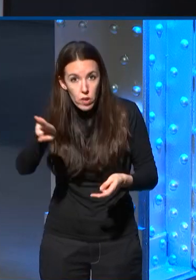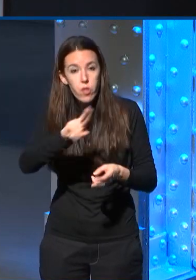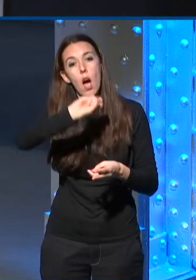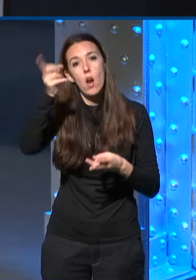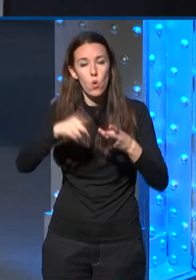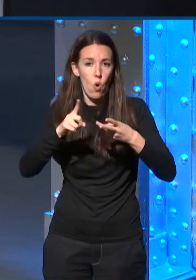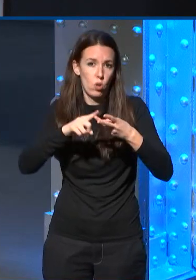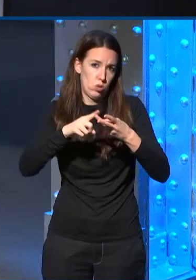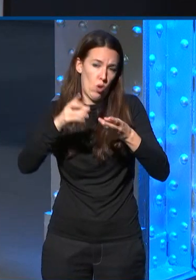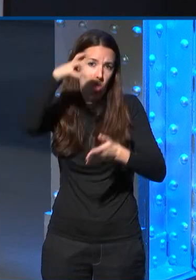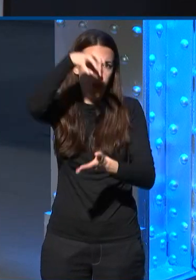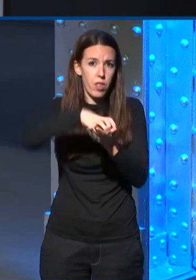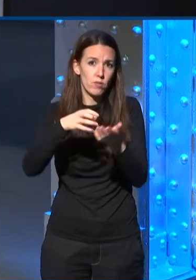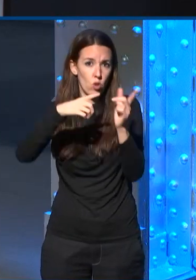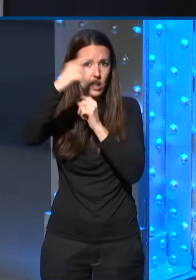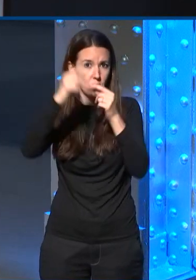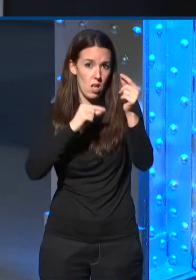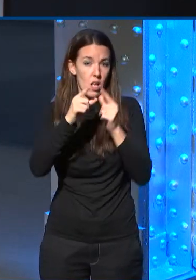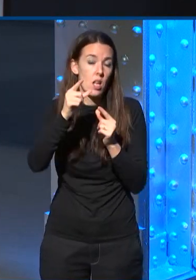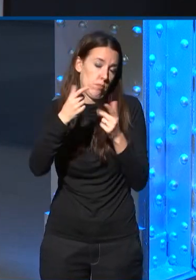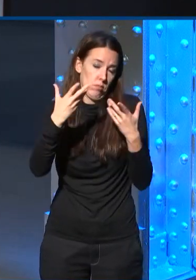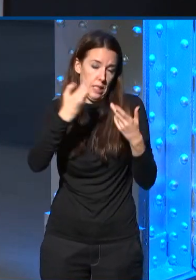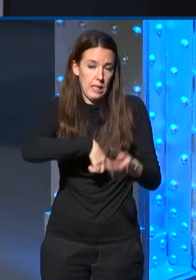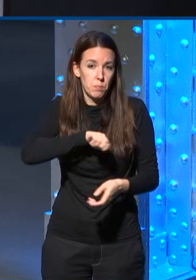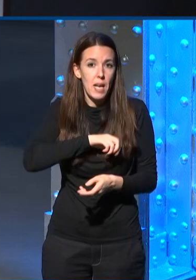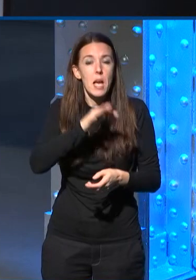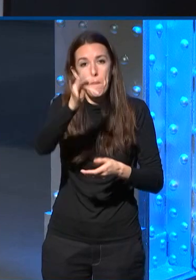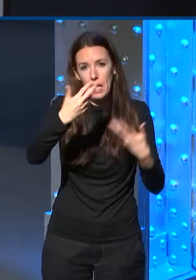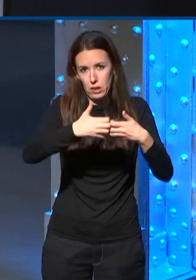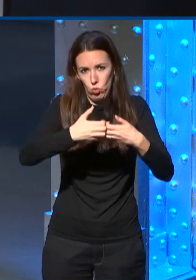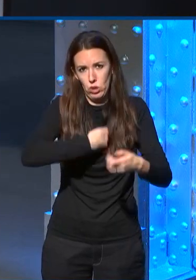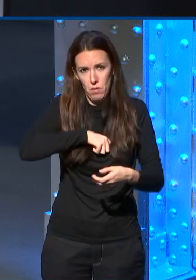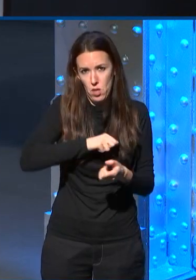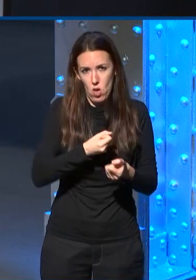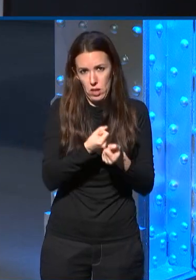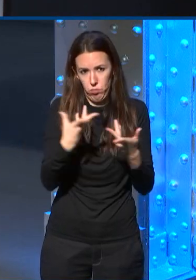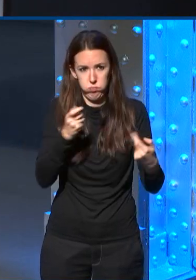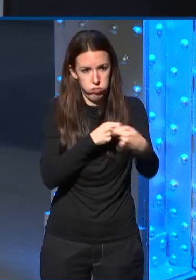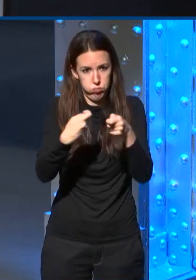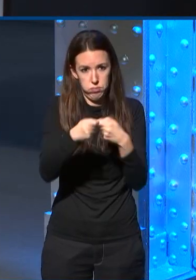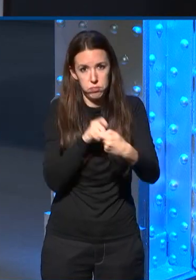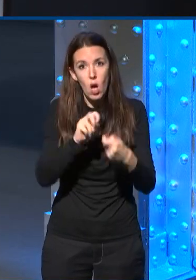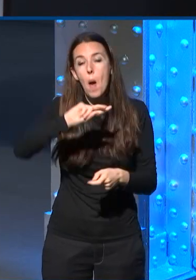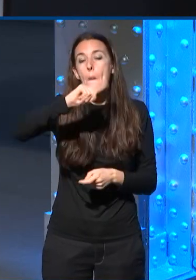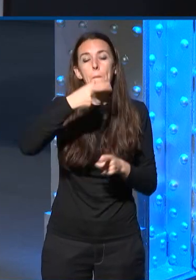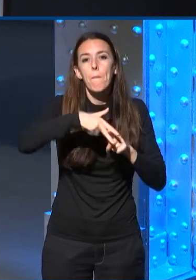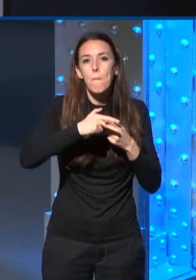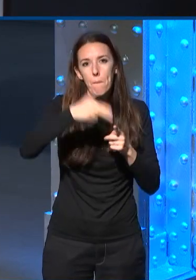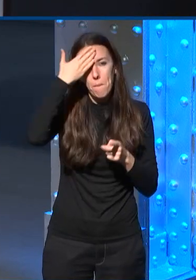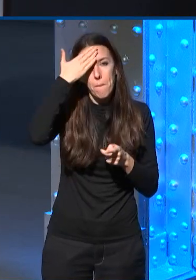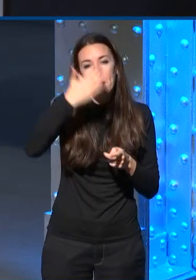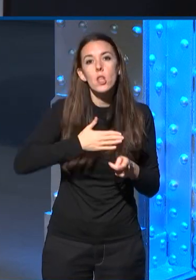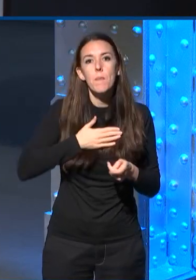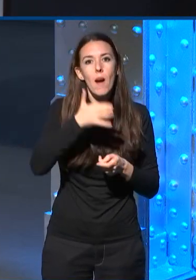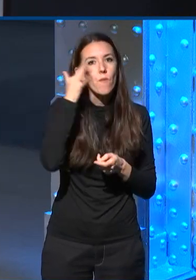Centro de Astrobiología, que como ha dicho Héctor es CSI Quinta, junto con varias industrias españolas. Bueno, el instrumento principal era un instrumento francés que era un sismómetro